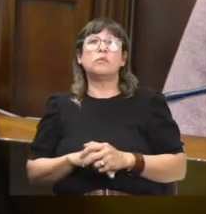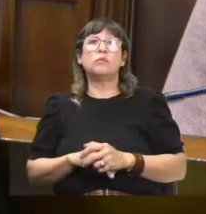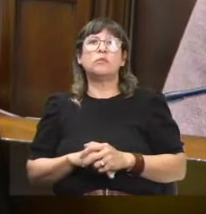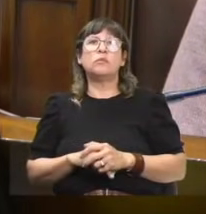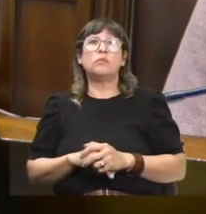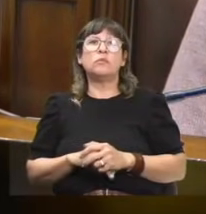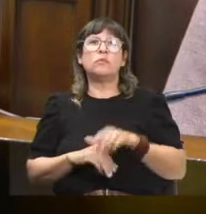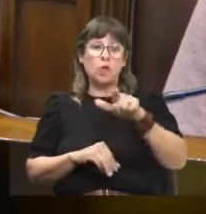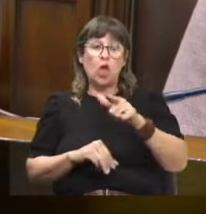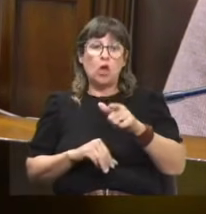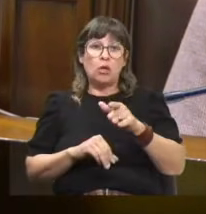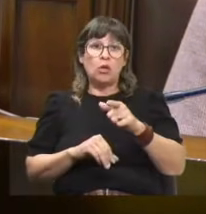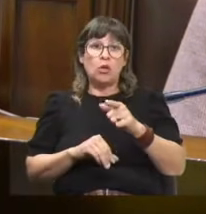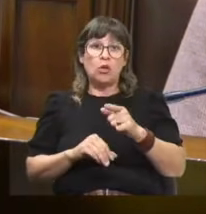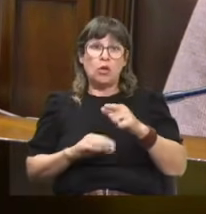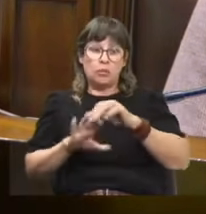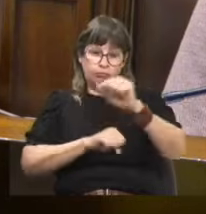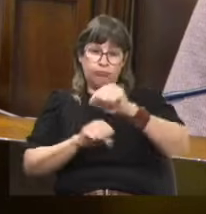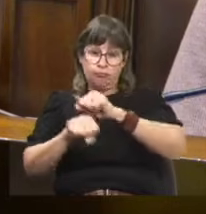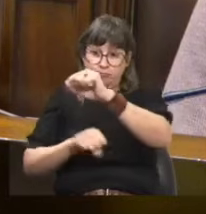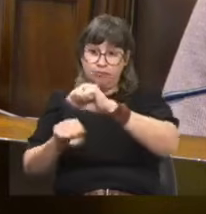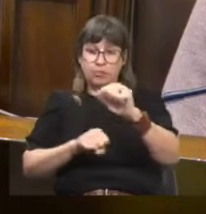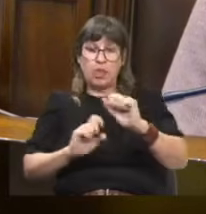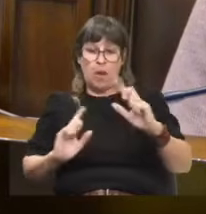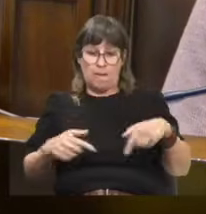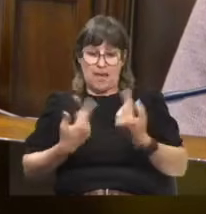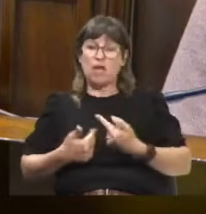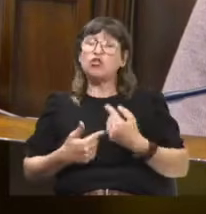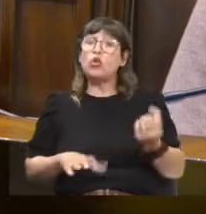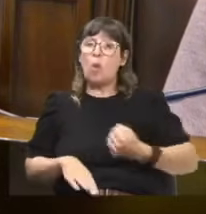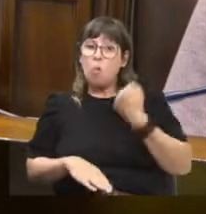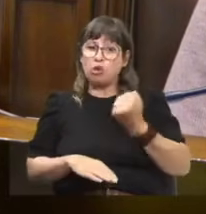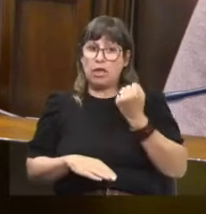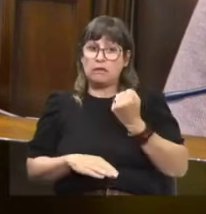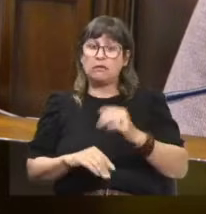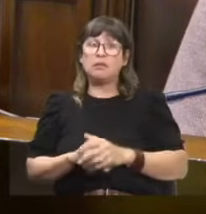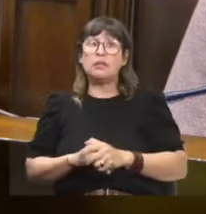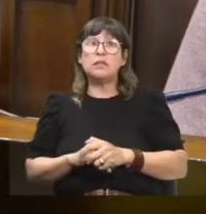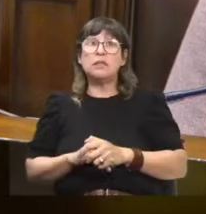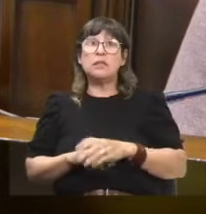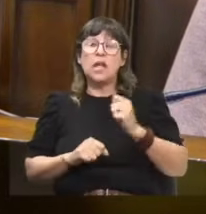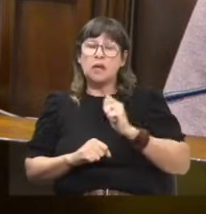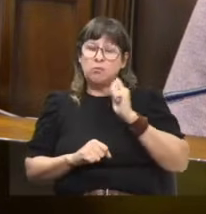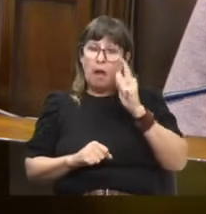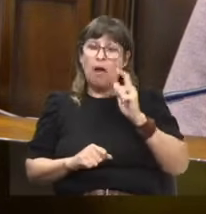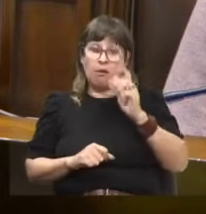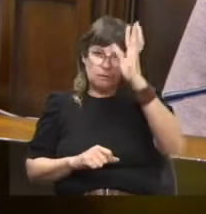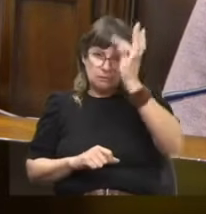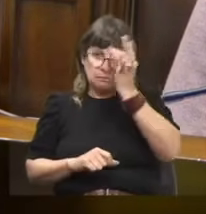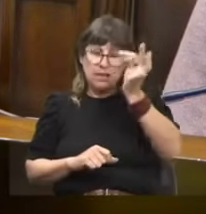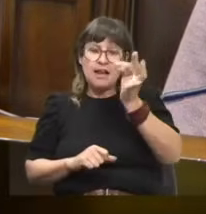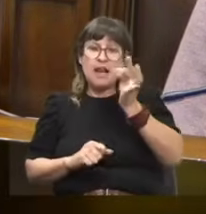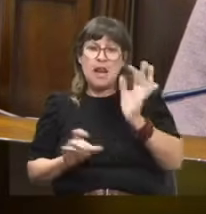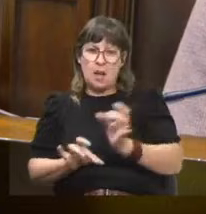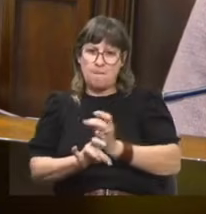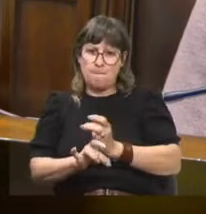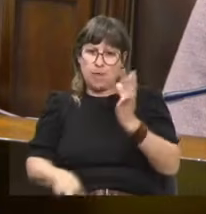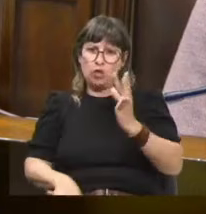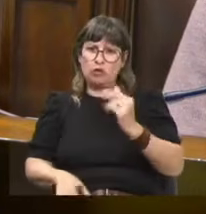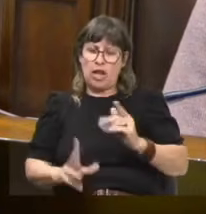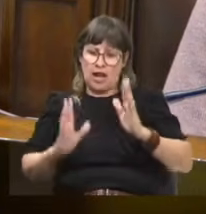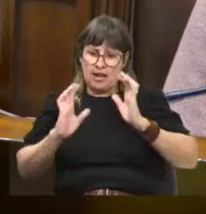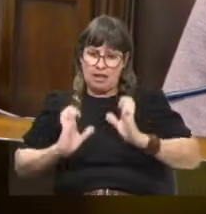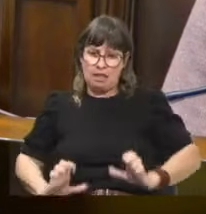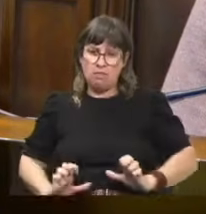Su formación, que para nosotros es muy importante, capacidad técnica, profesional y